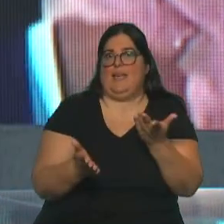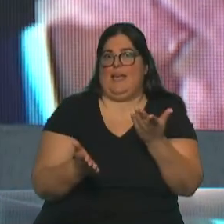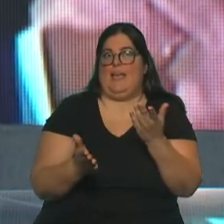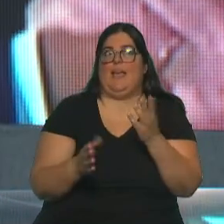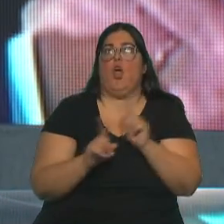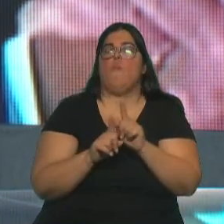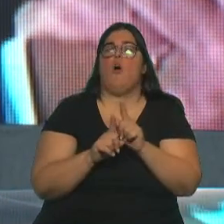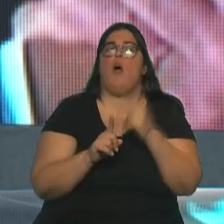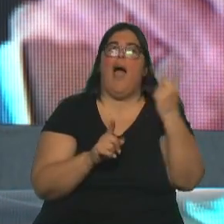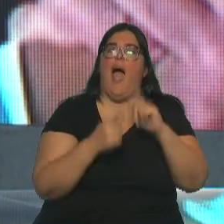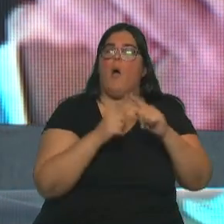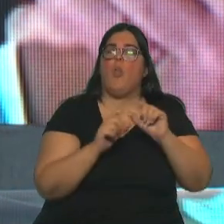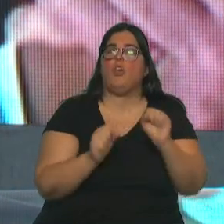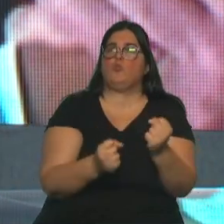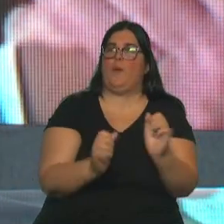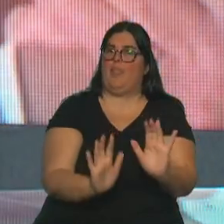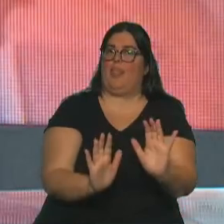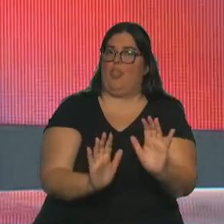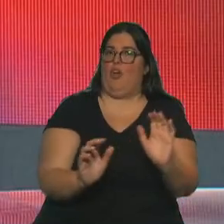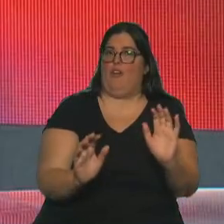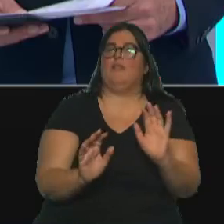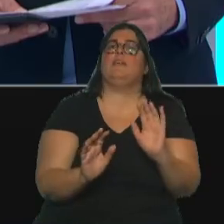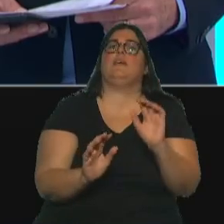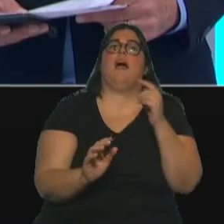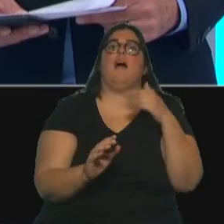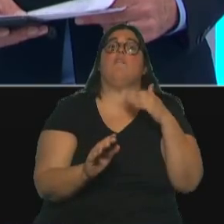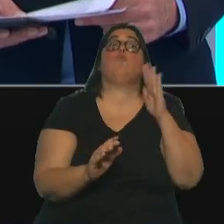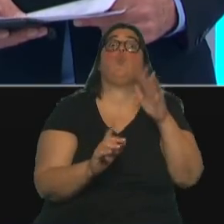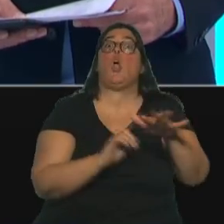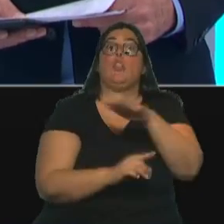congelamiento de esta negociación hasta que el panorama esté más claro durante 2024. Bueno,